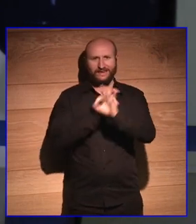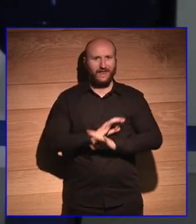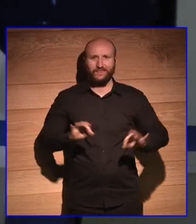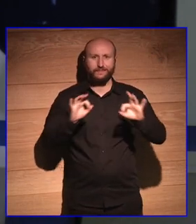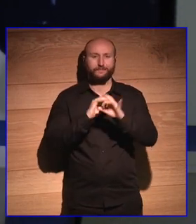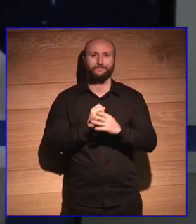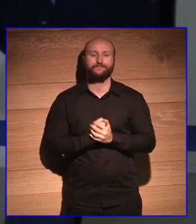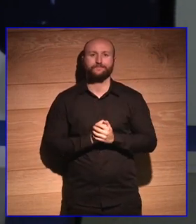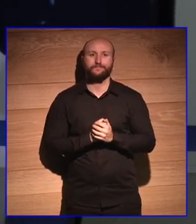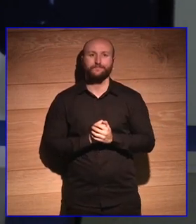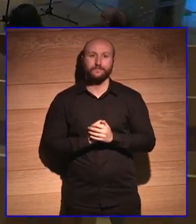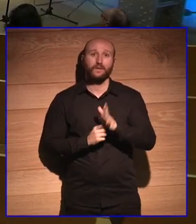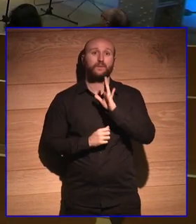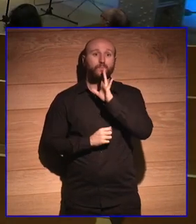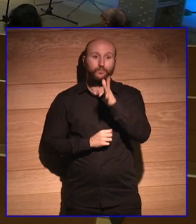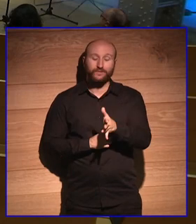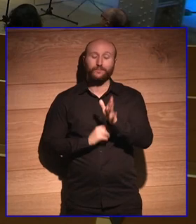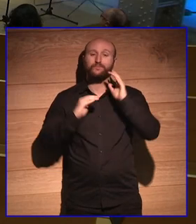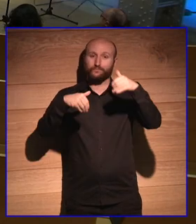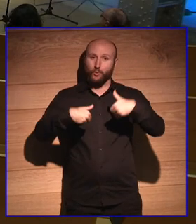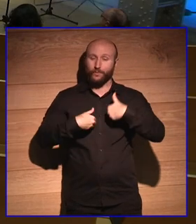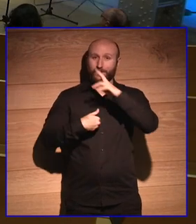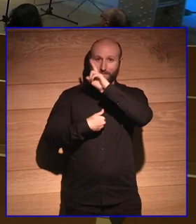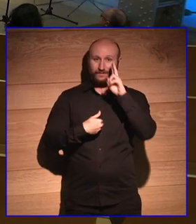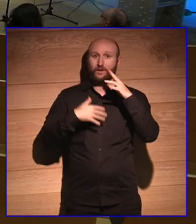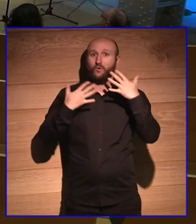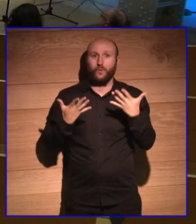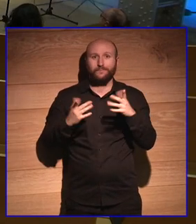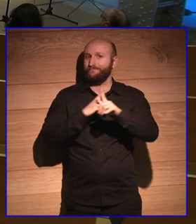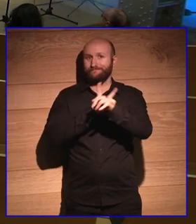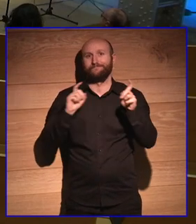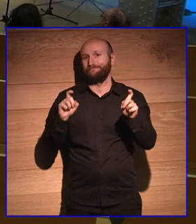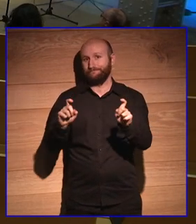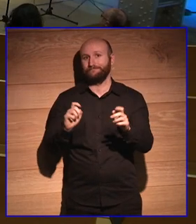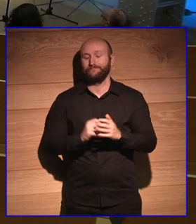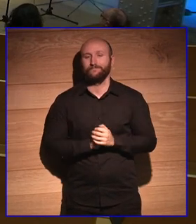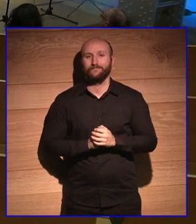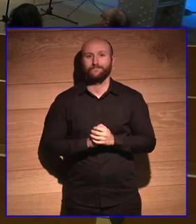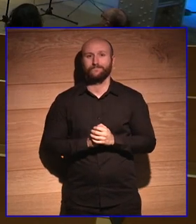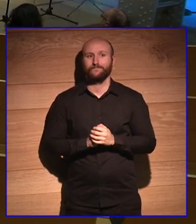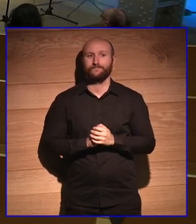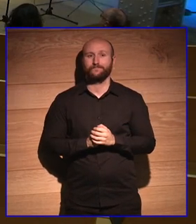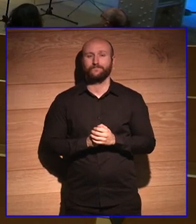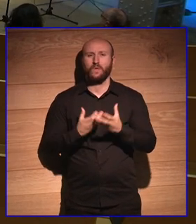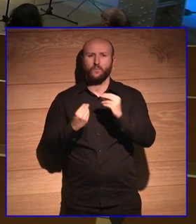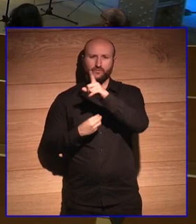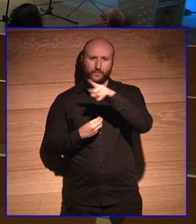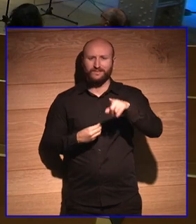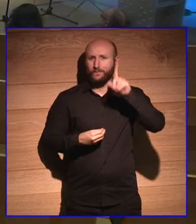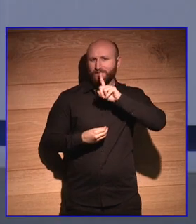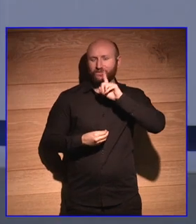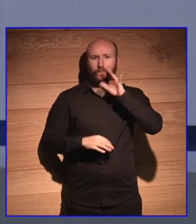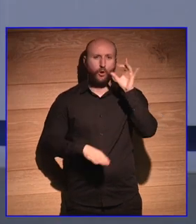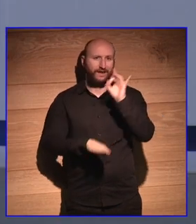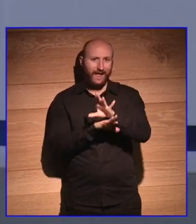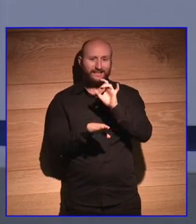por lo que el motivo real de su regreso a madrid sigue siendo desconocido tras varios meses mintiendo por correspondencia